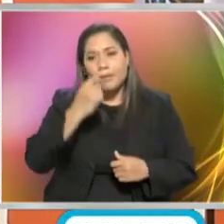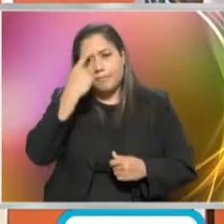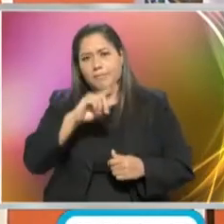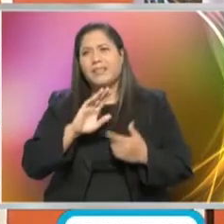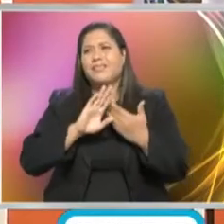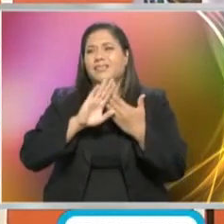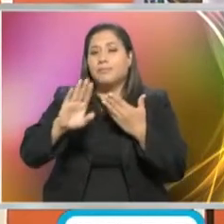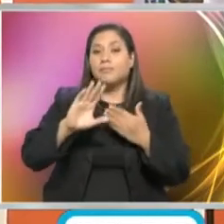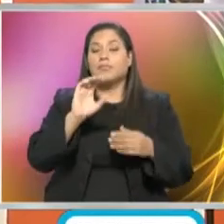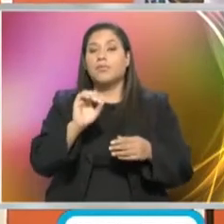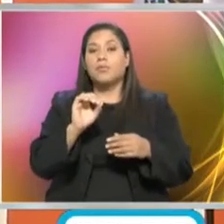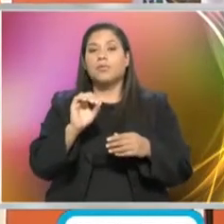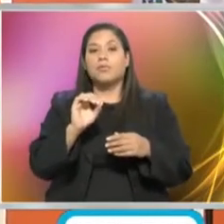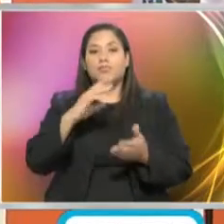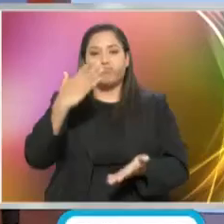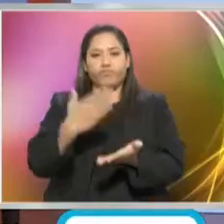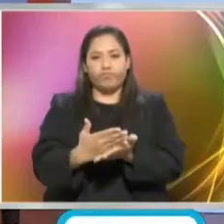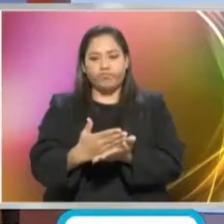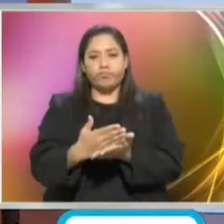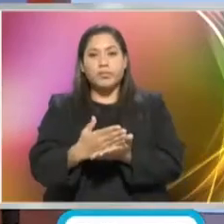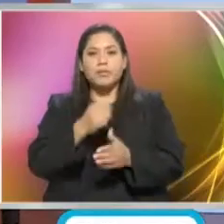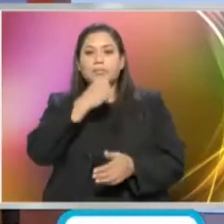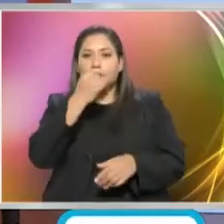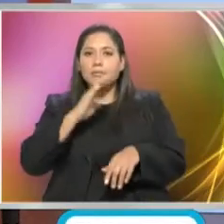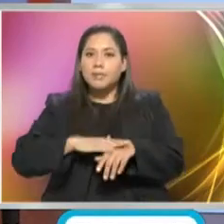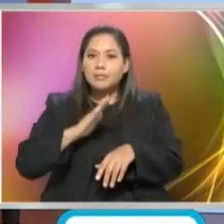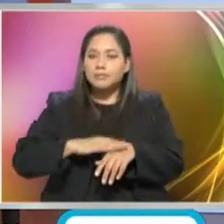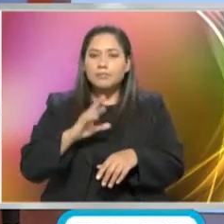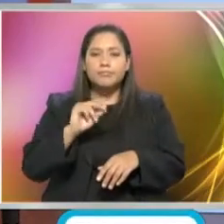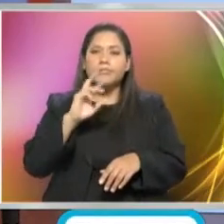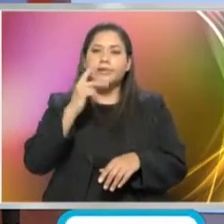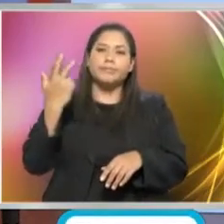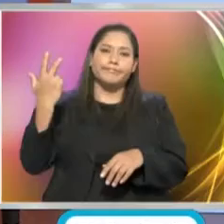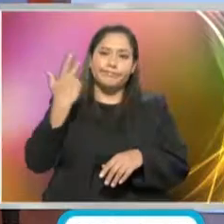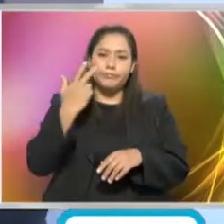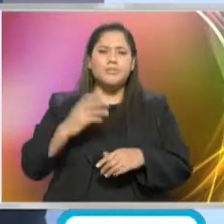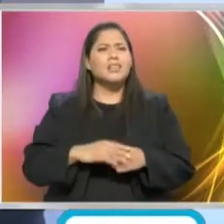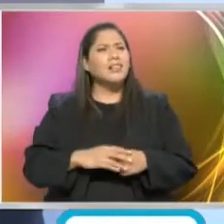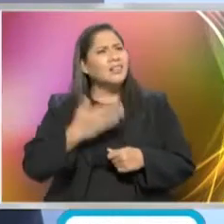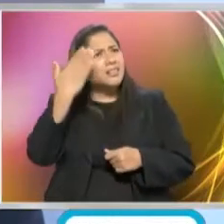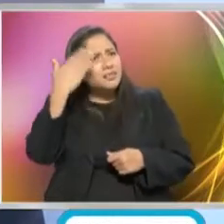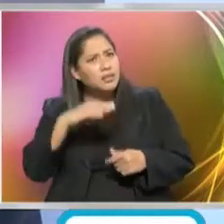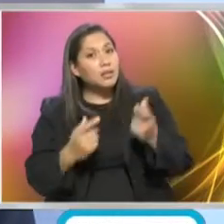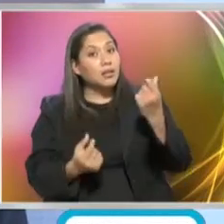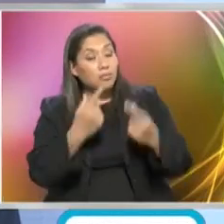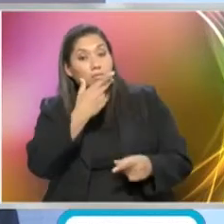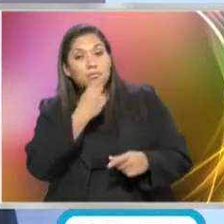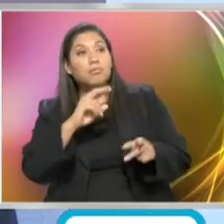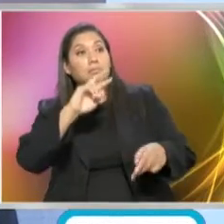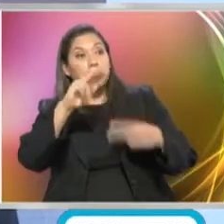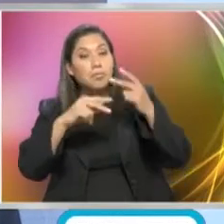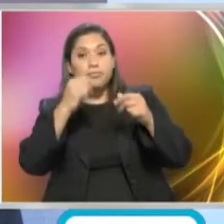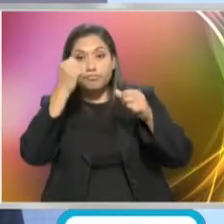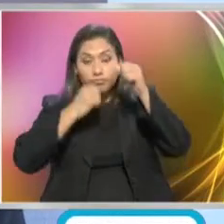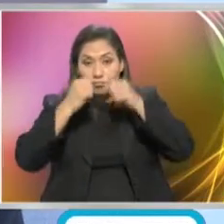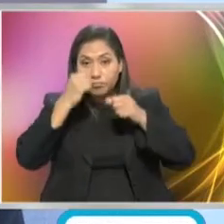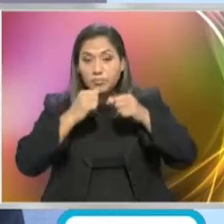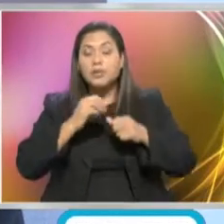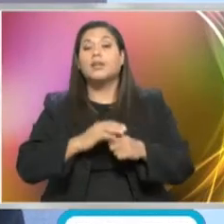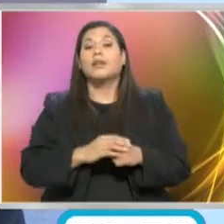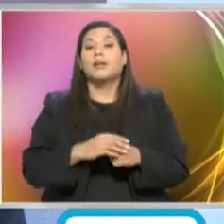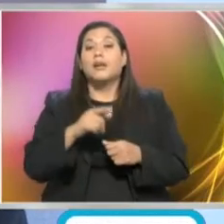evitar o de retrasar este proceso. Muy bien. Y cuéntenos, por ejemplo, porque sé que también muchos hombres acuden con el cirujano plástico